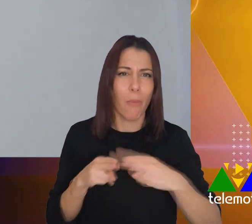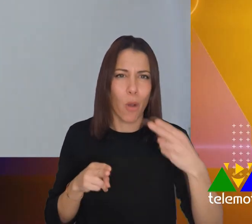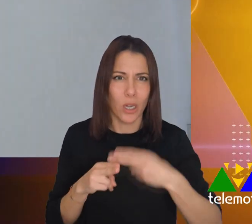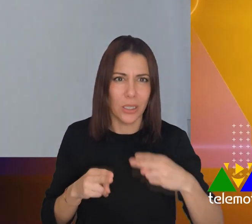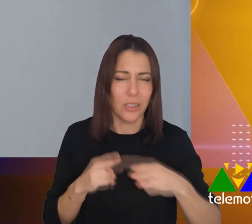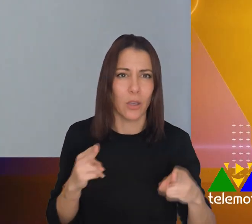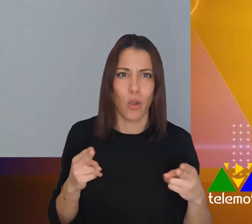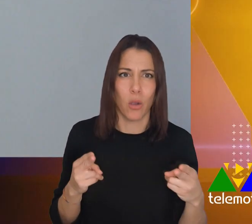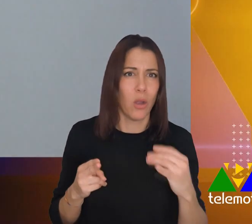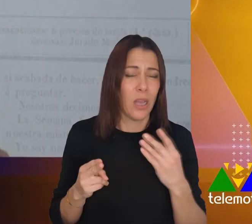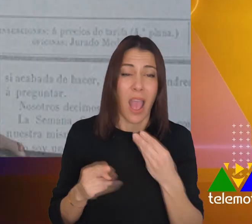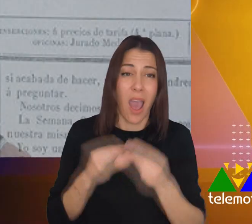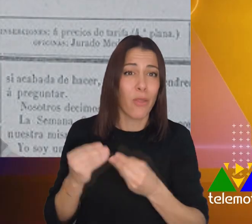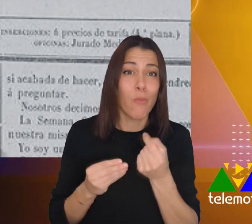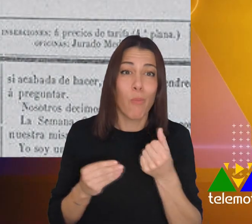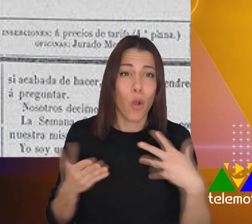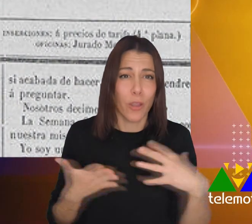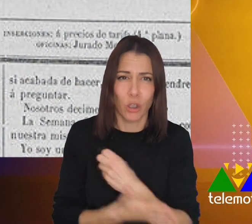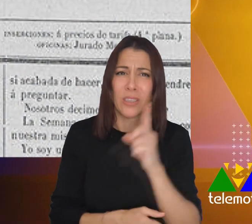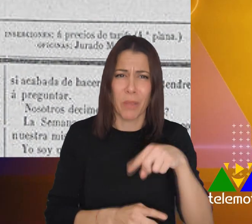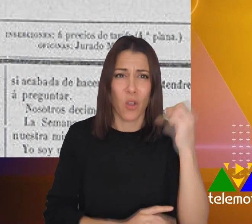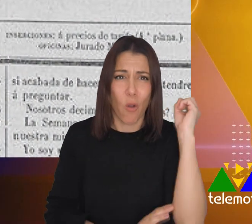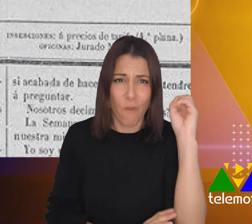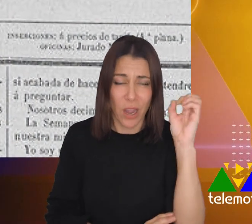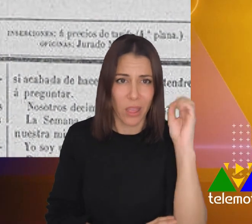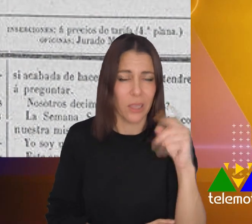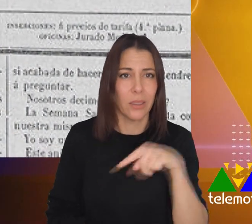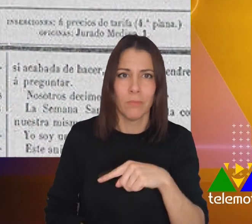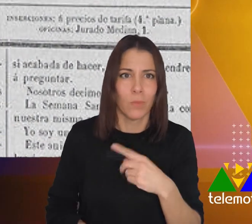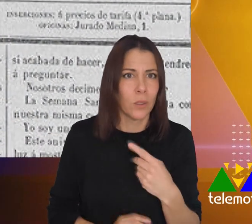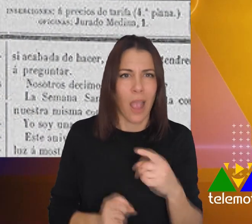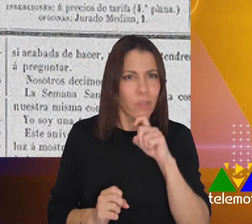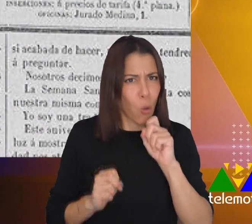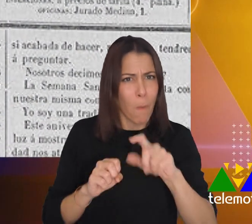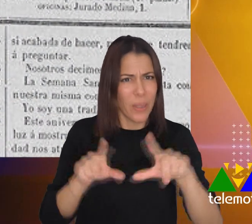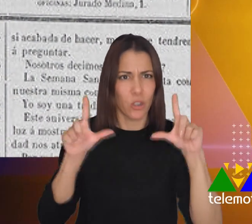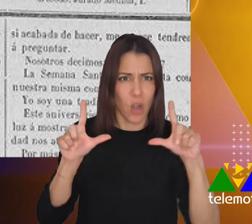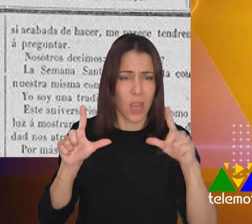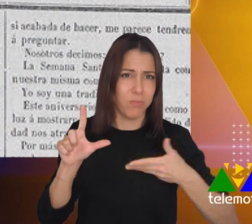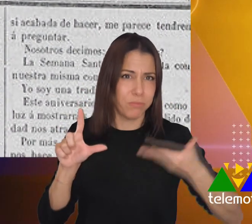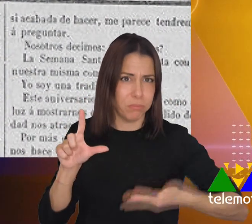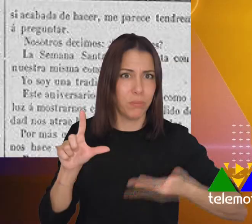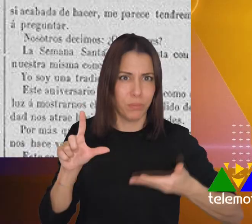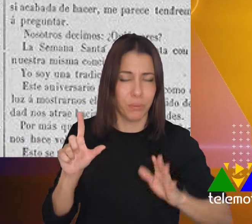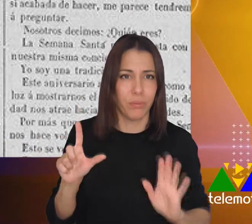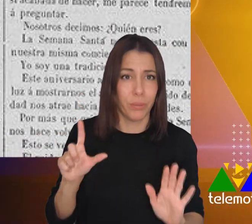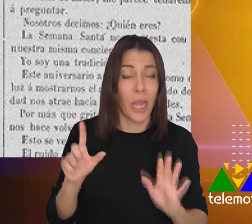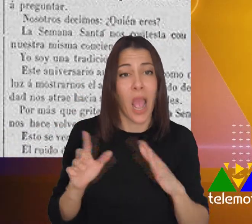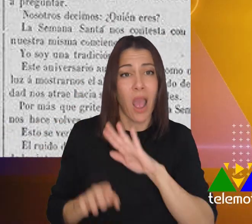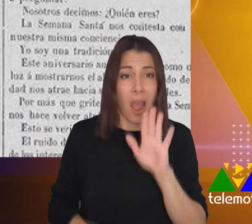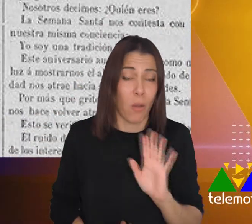político, hizo un poco de todo, conferenciante. Fue todo un personaje que a lo